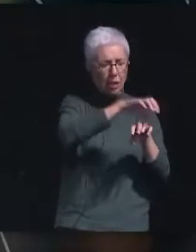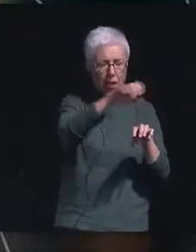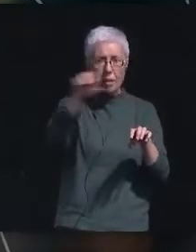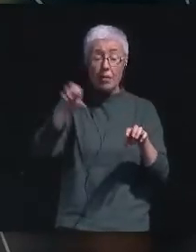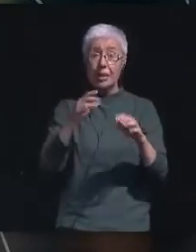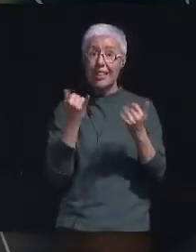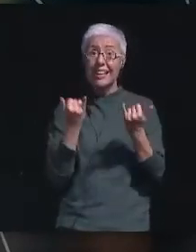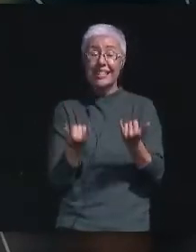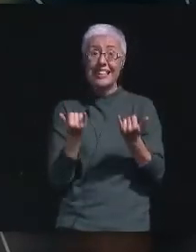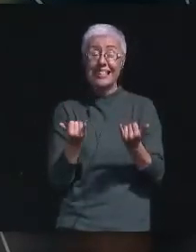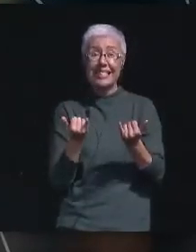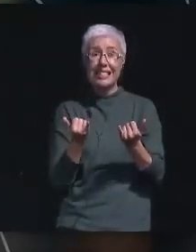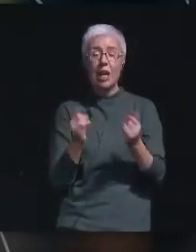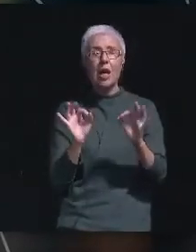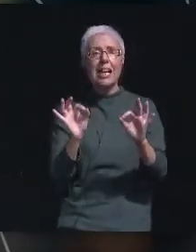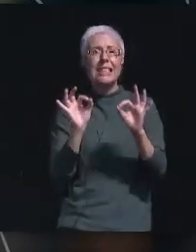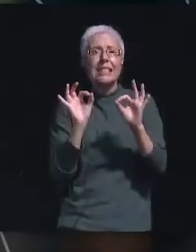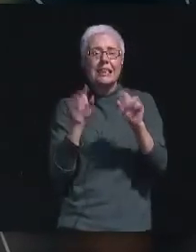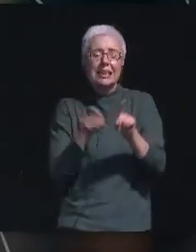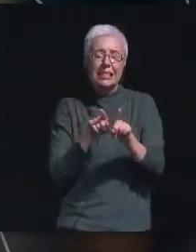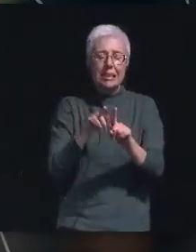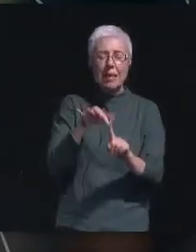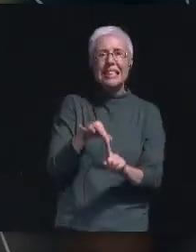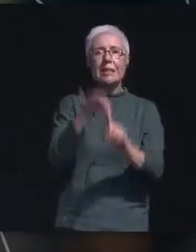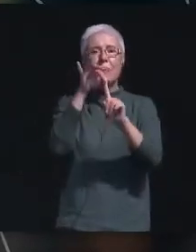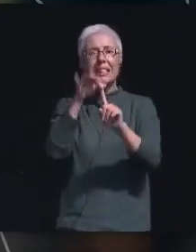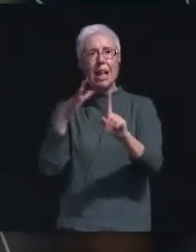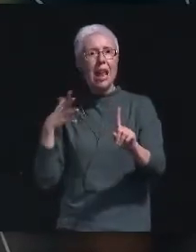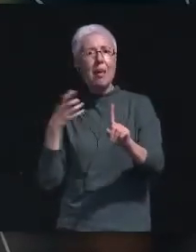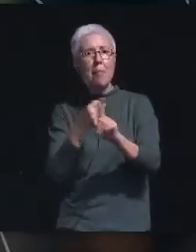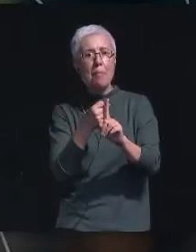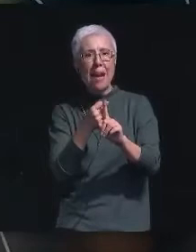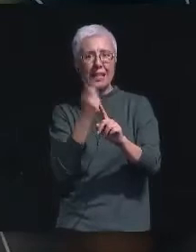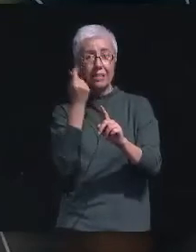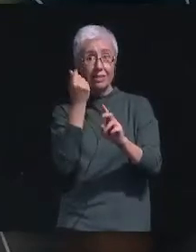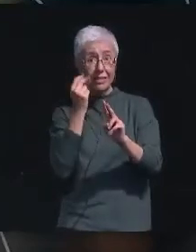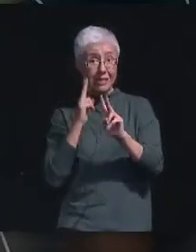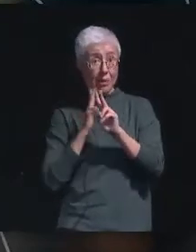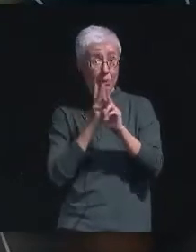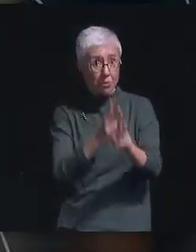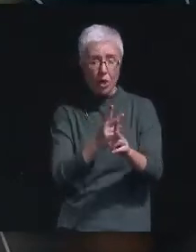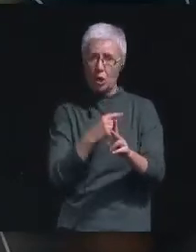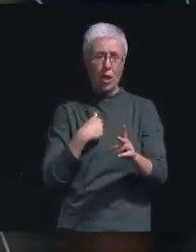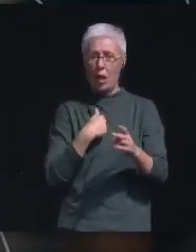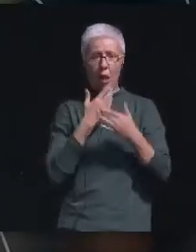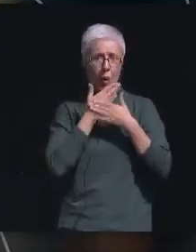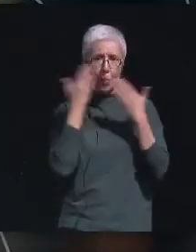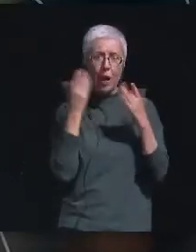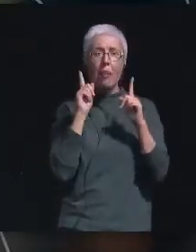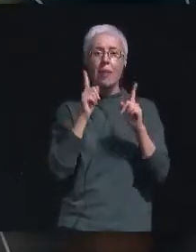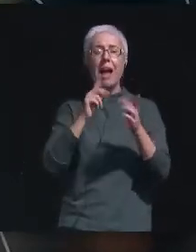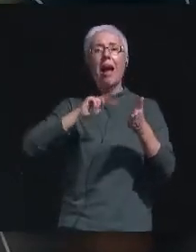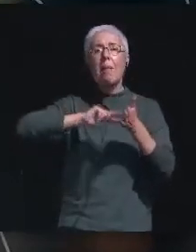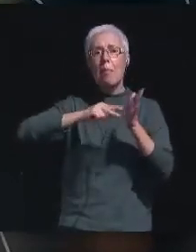momento esas líneas específicas para impacto, pero lo que sí que tenemos es planes para trabajar sin duda por el impacto